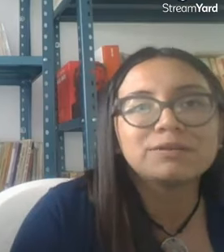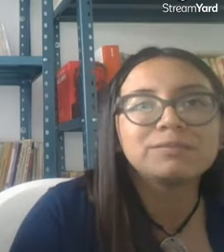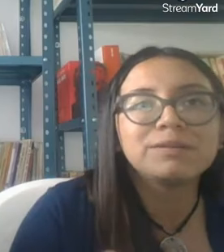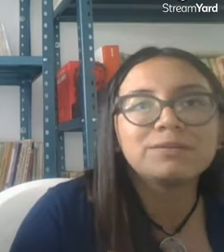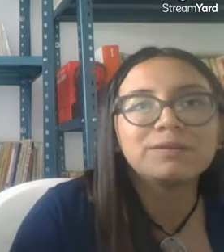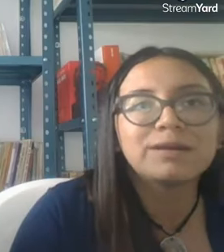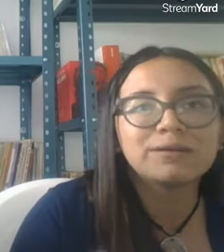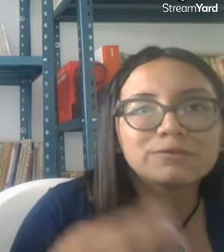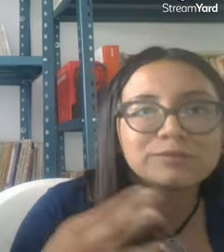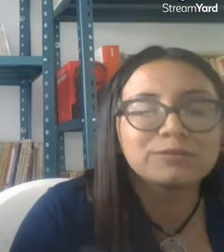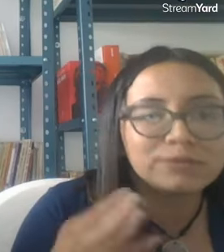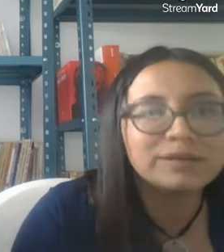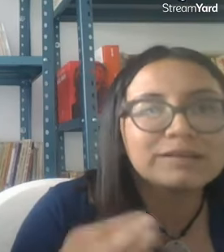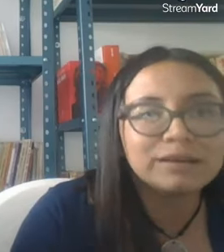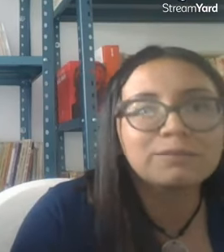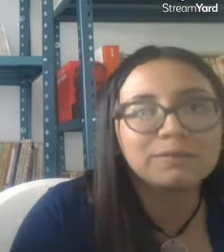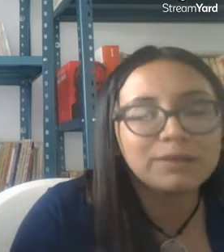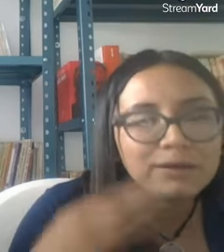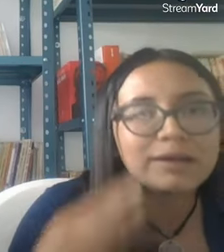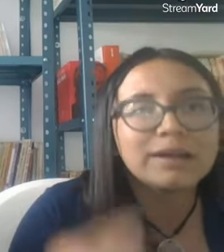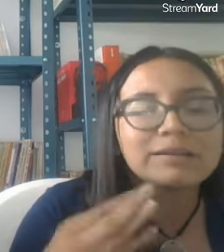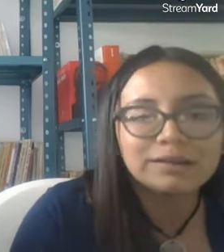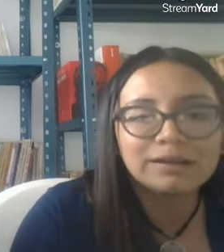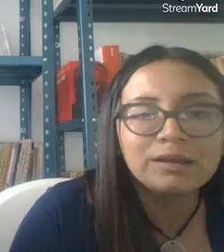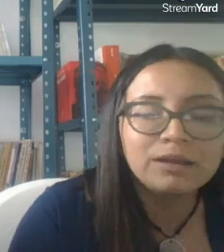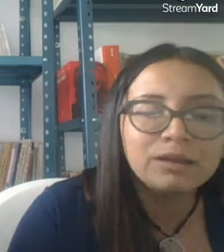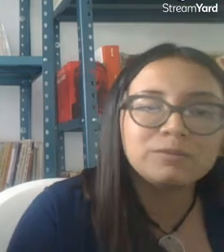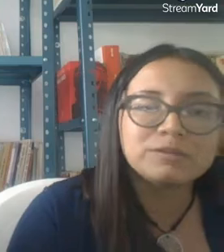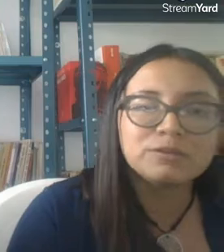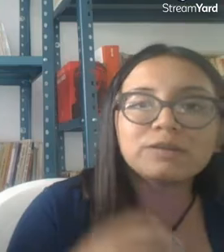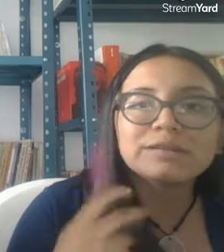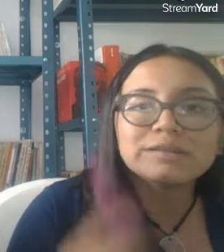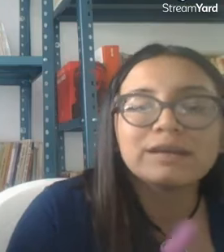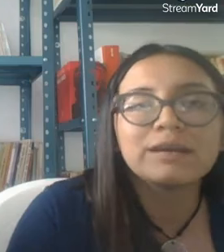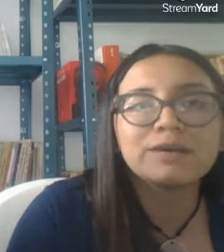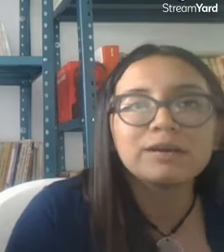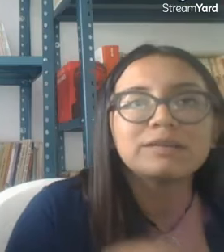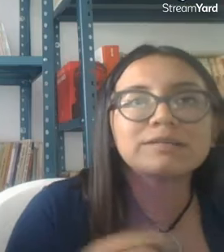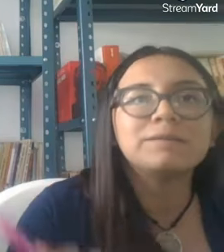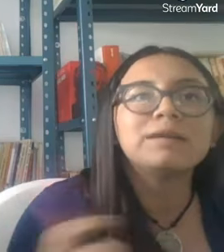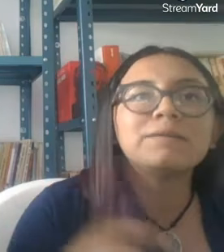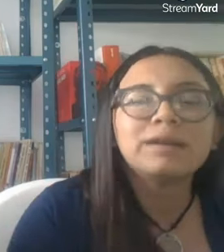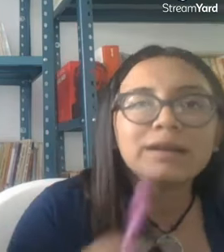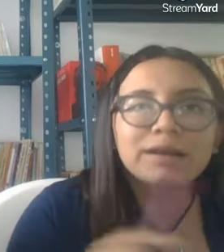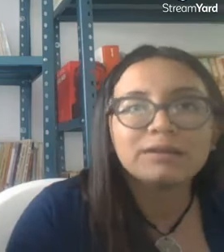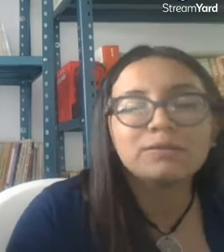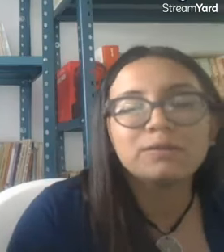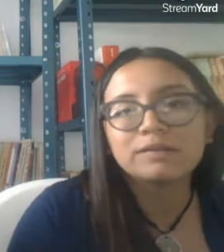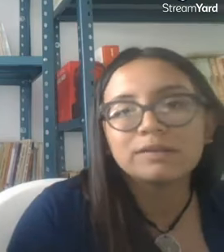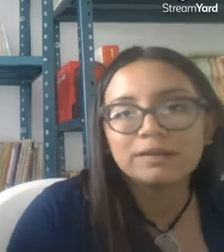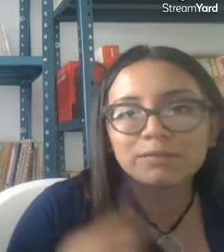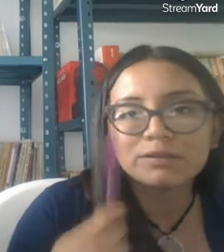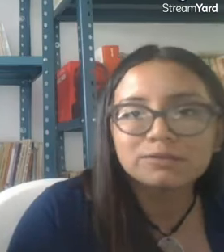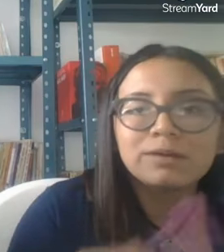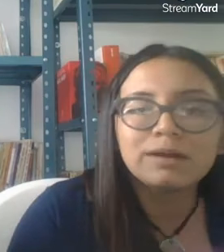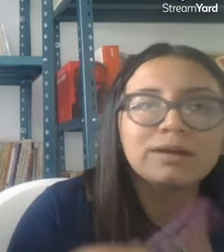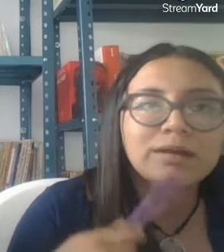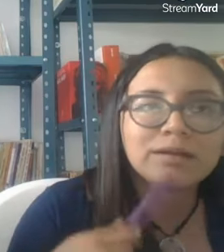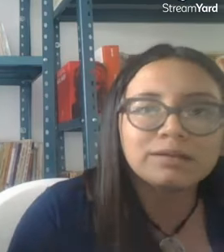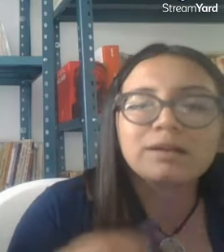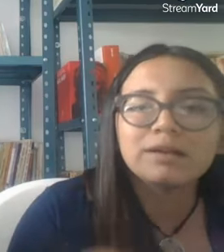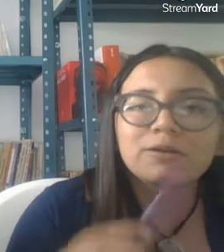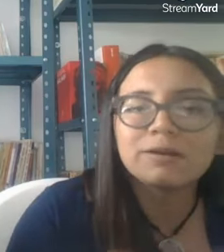aparte, pues vino a constitucionalizar, vino a legalizar pues todo ese saqueo que ya se venía manejando desde que empezó